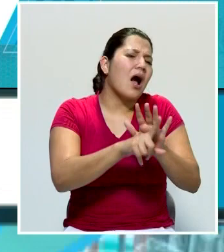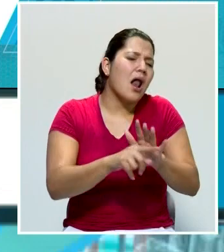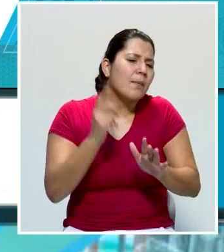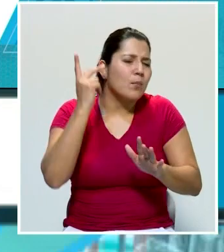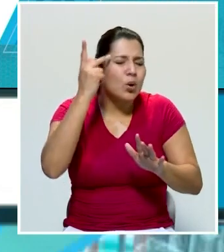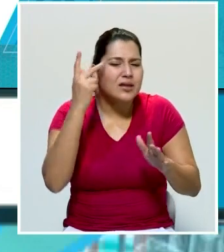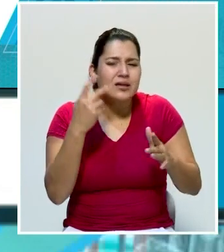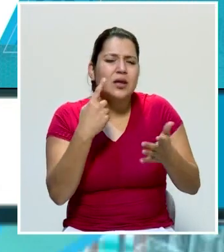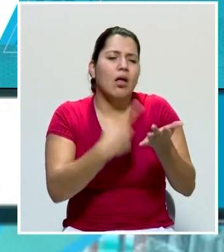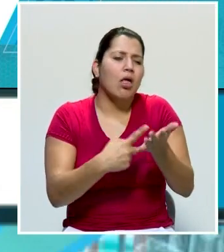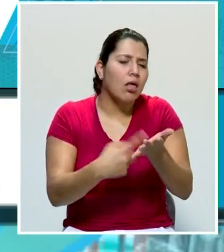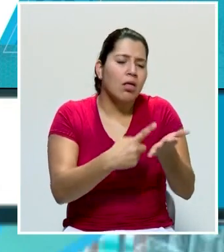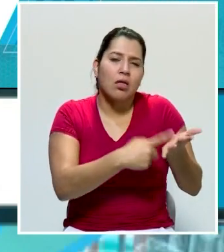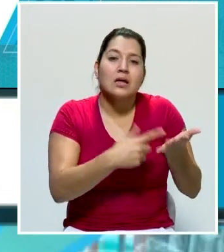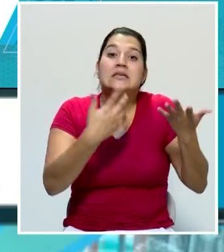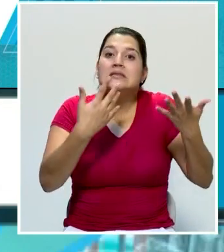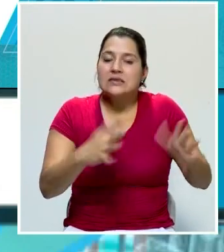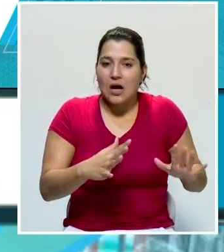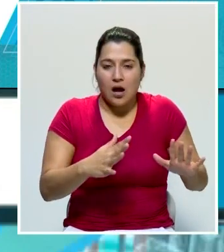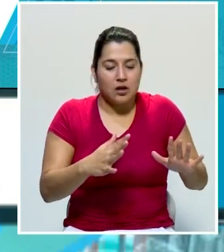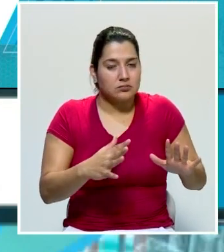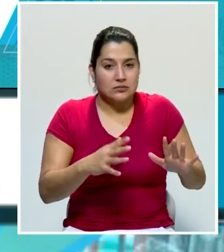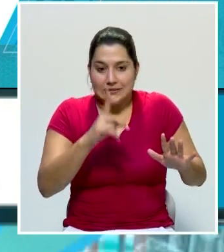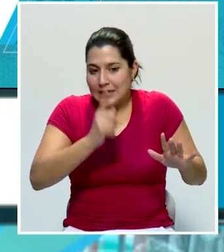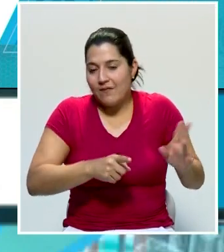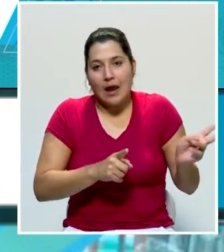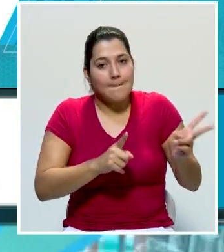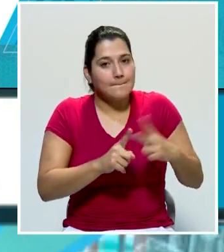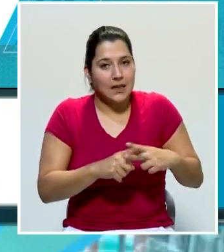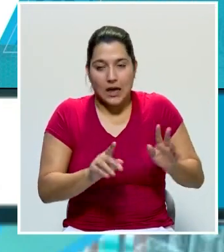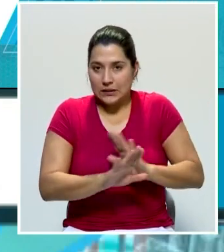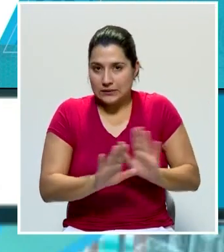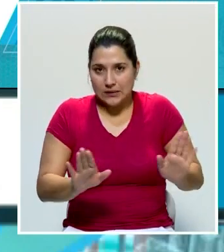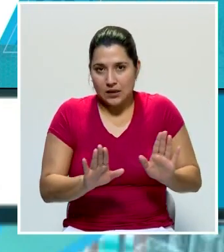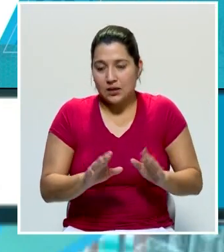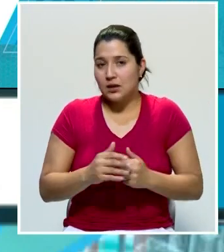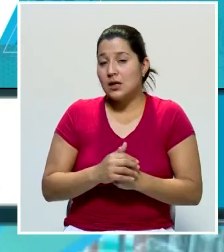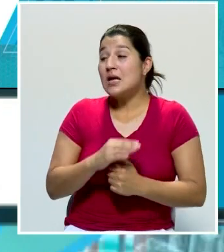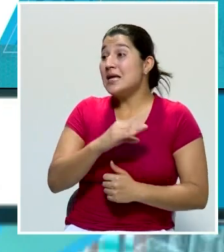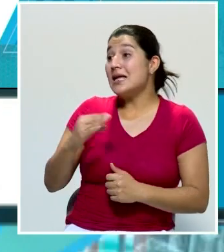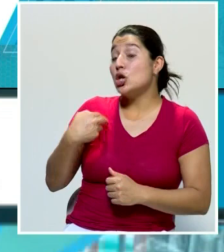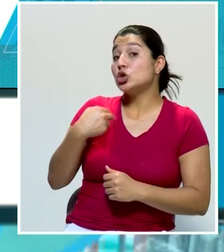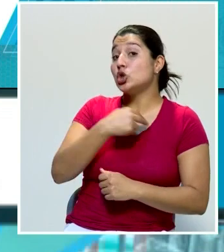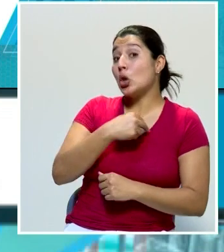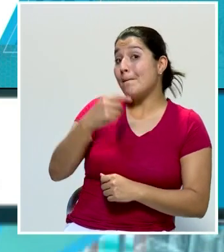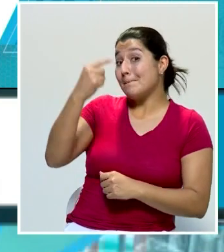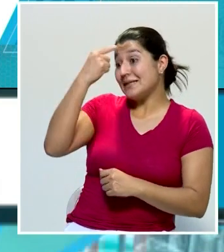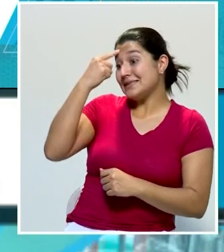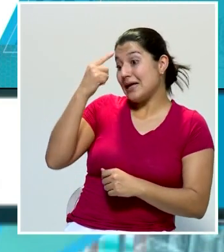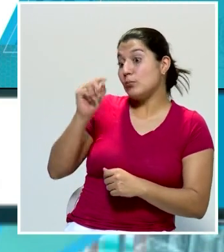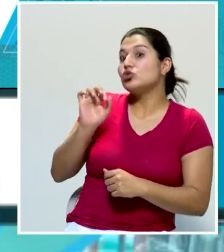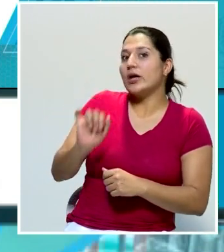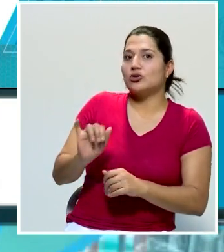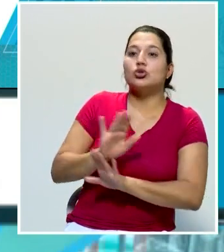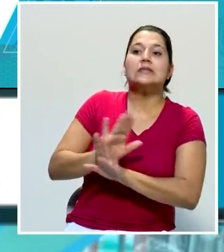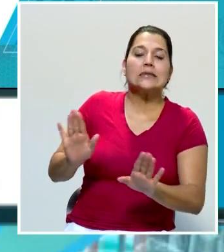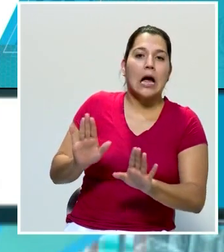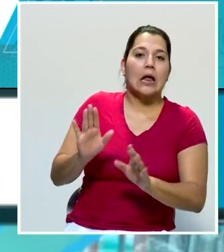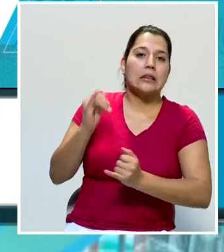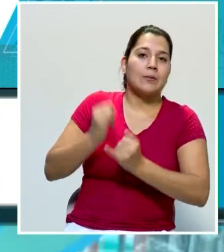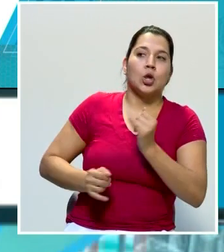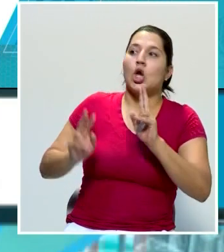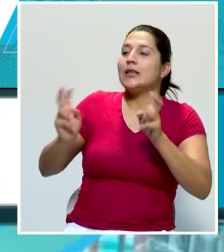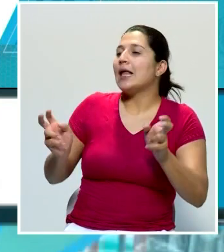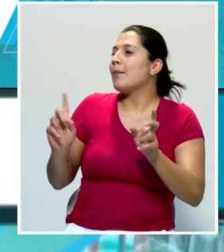político. Ya, hay que aplicarlo y creíamos que era eso, que ya era un tema agotado. No que terminara el